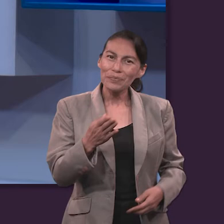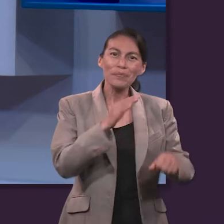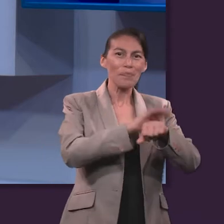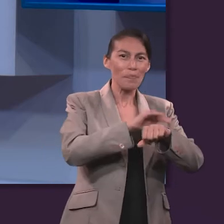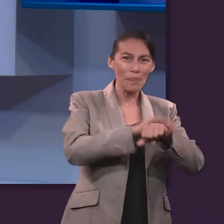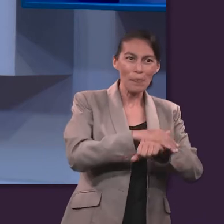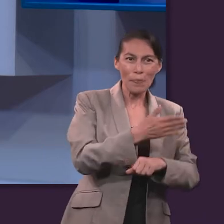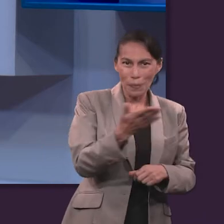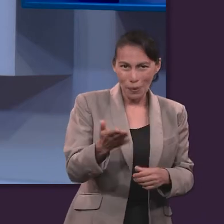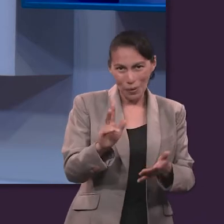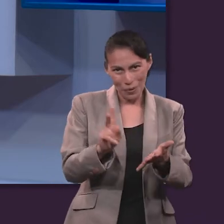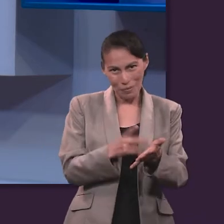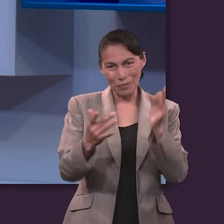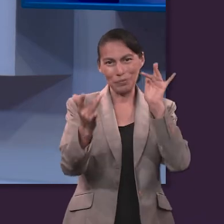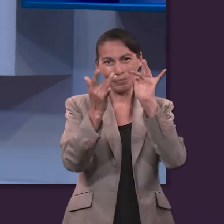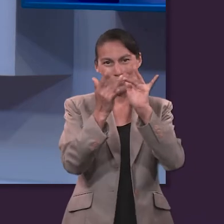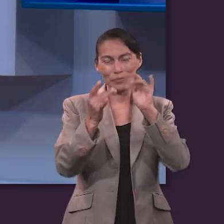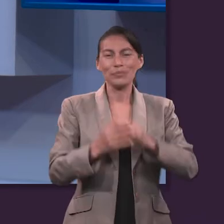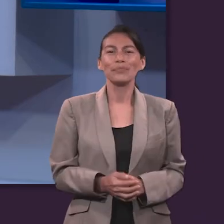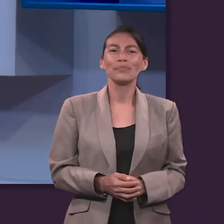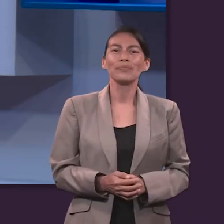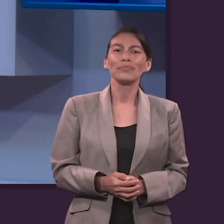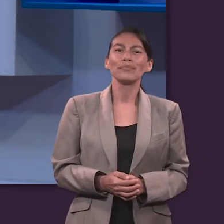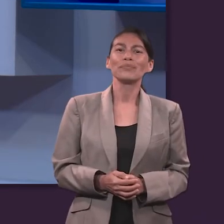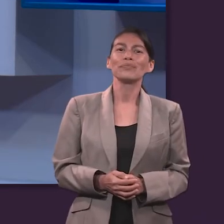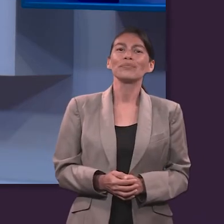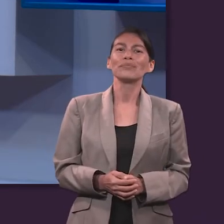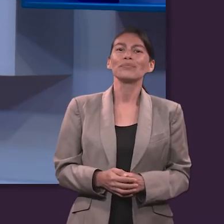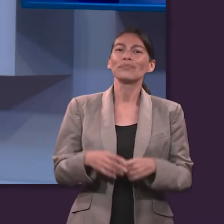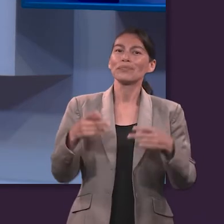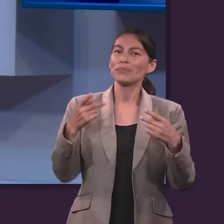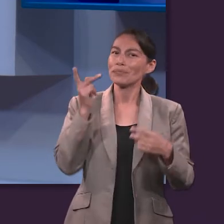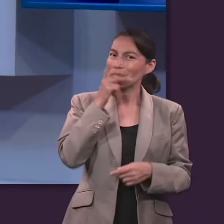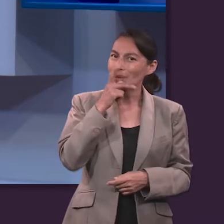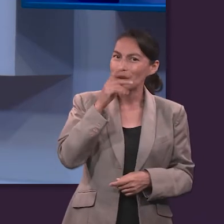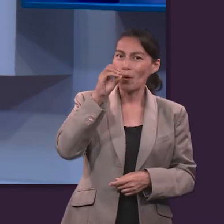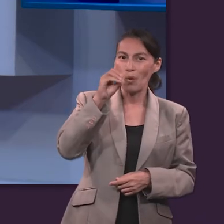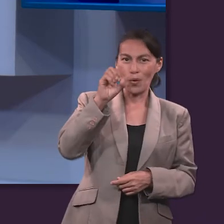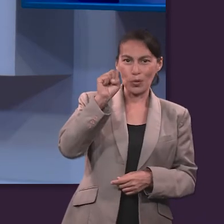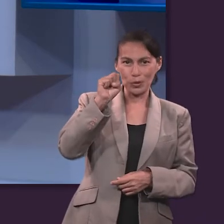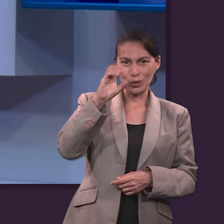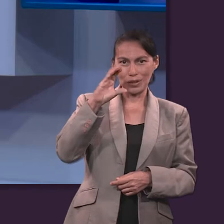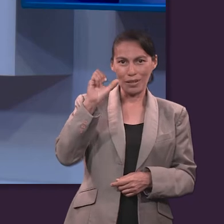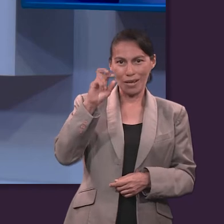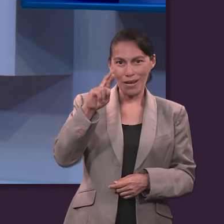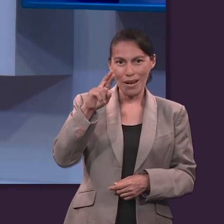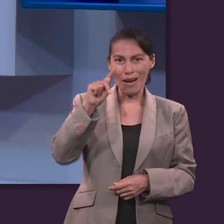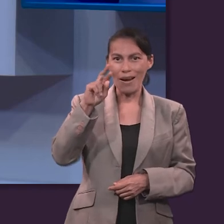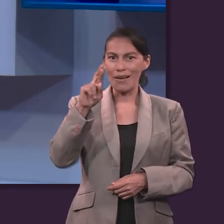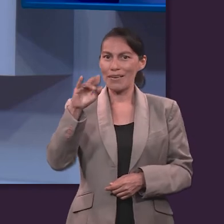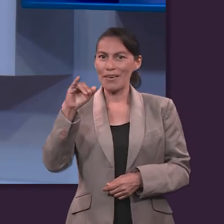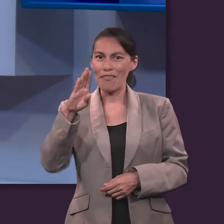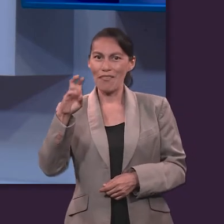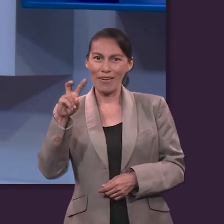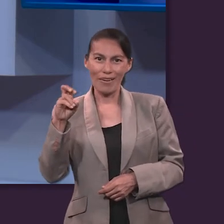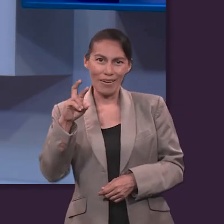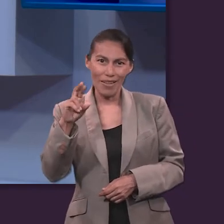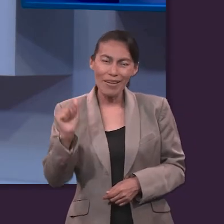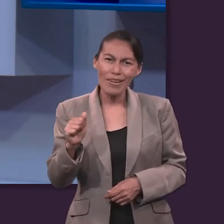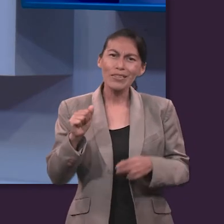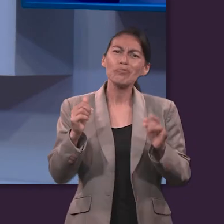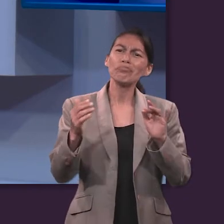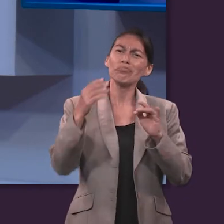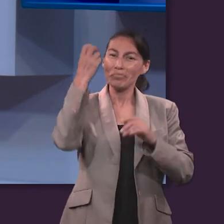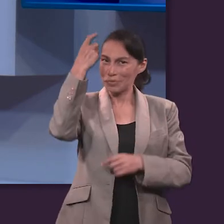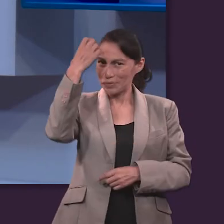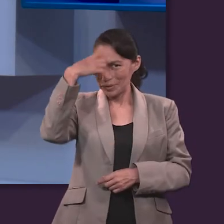Muy bien, amigos, estamos de vuelta y agradecemos al experto, el pastor Oscar Rivera, quien nos ayudó